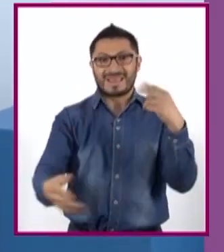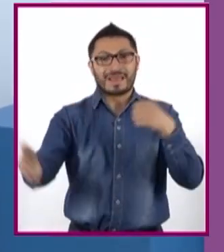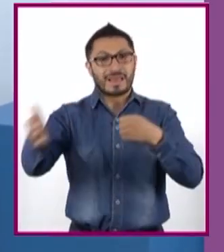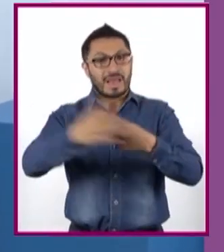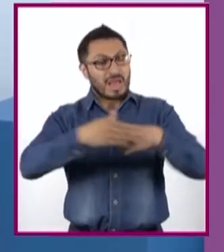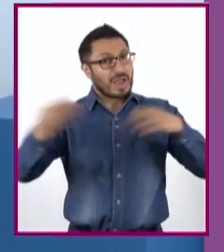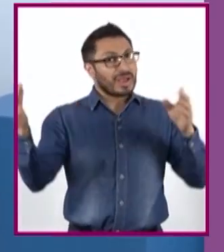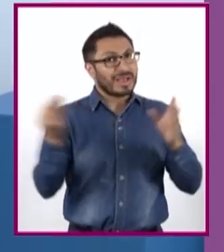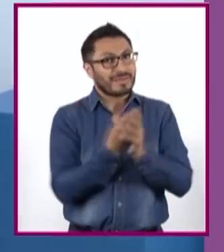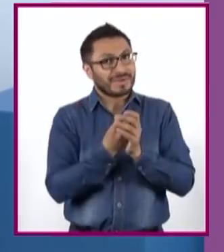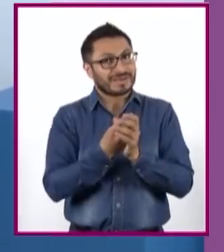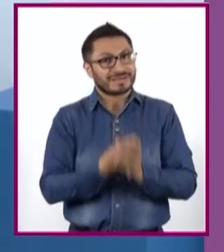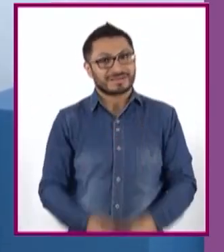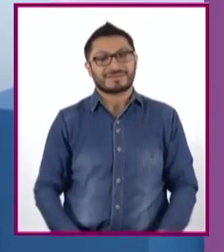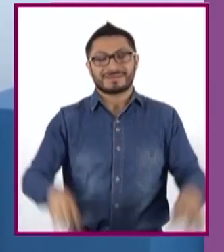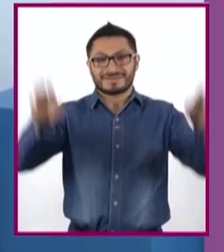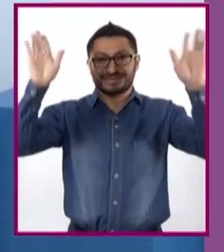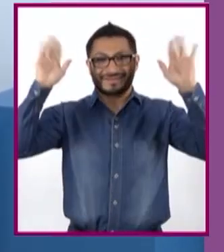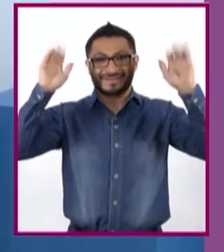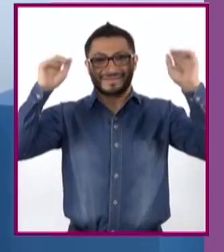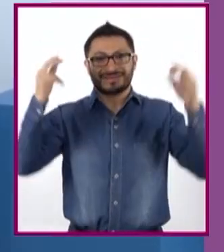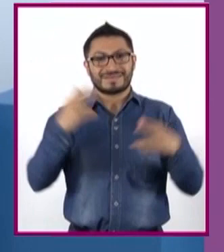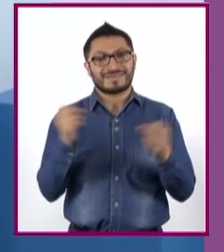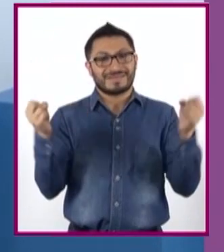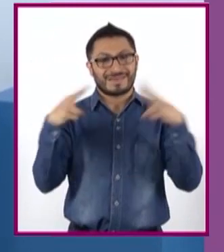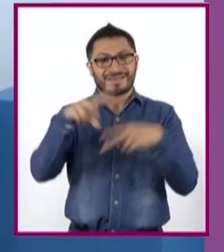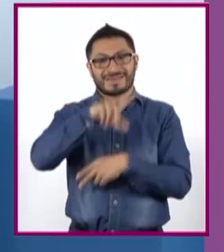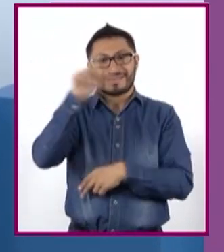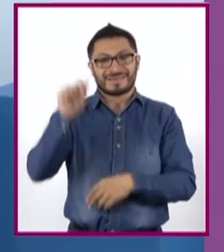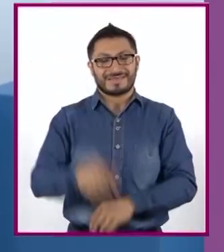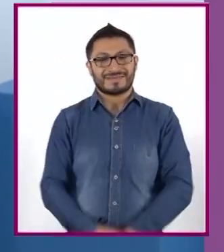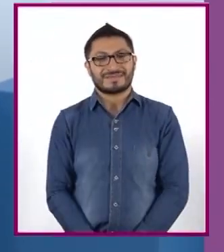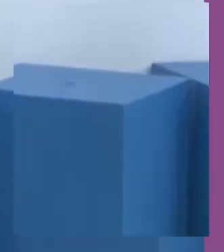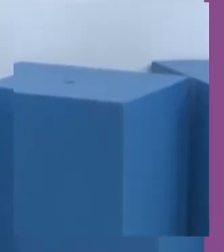siguiente ocasión. ¡Hasta pronto!